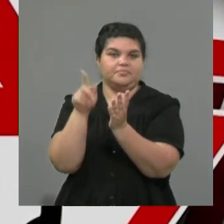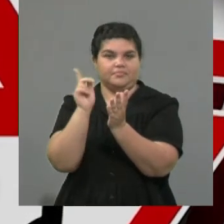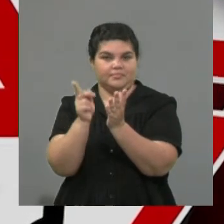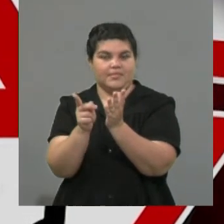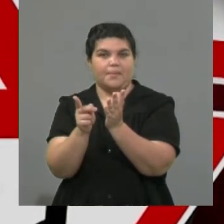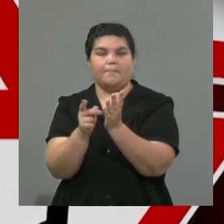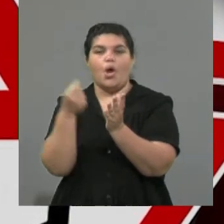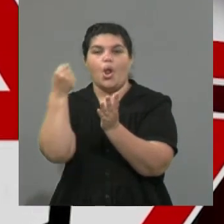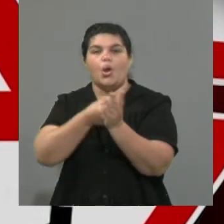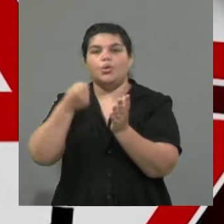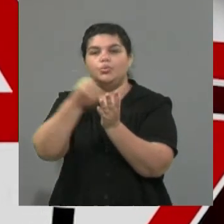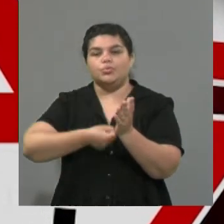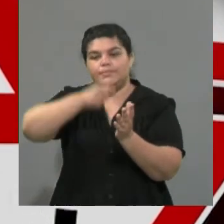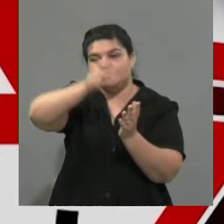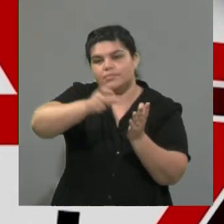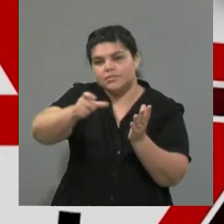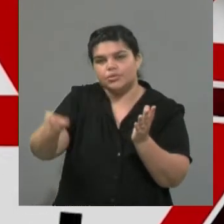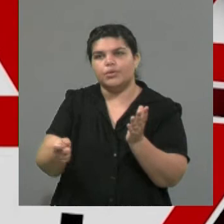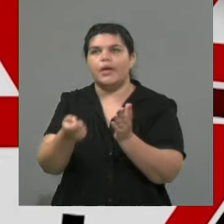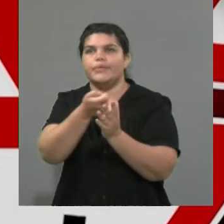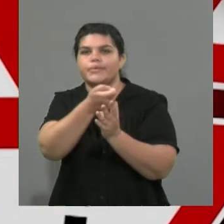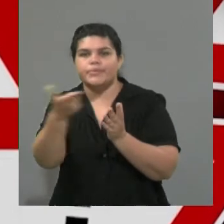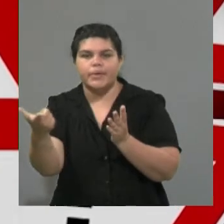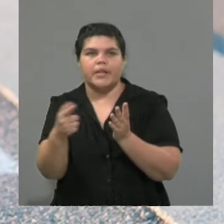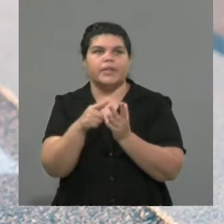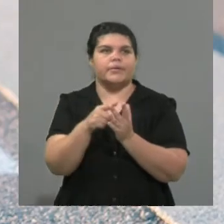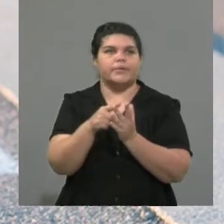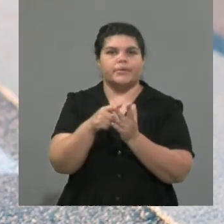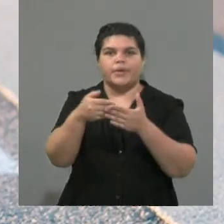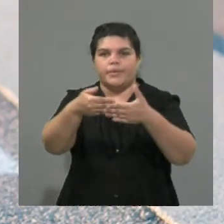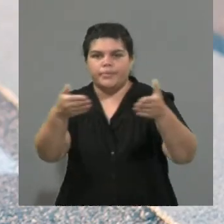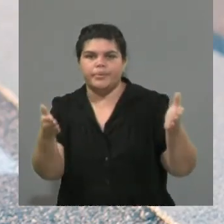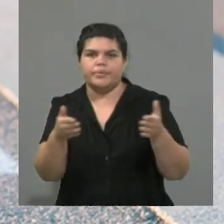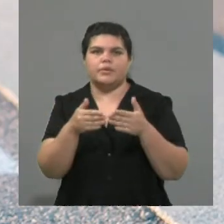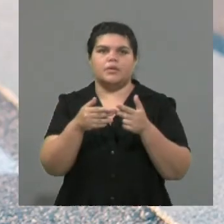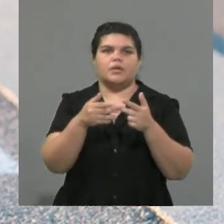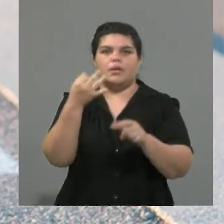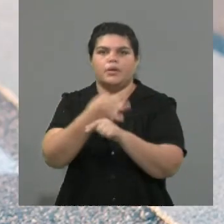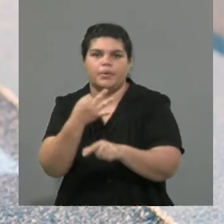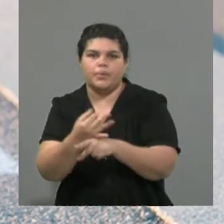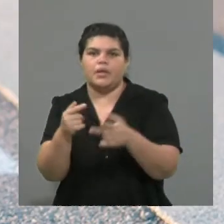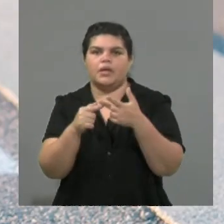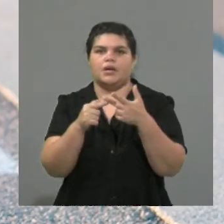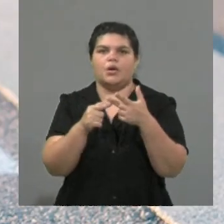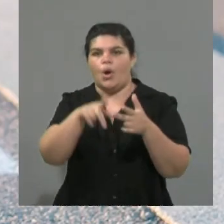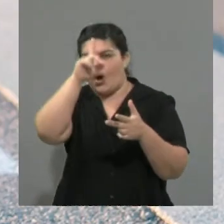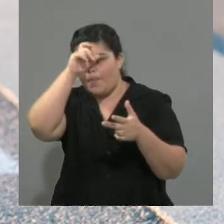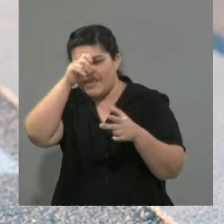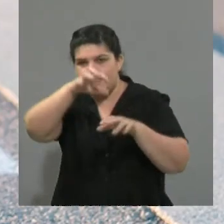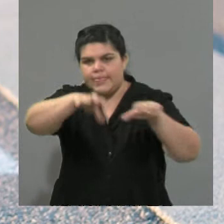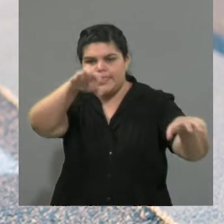esfuerzo humano, los salarios, los diques, las escuelas, los hospitales, todo esto juntos